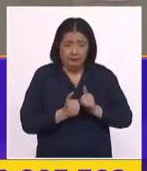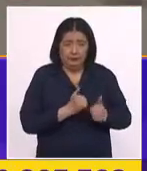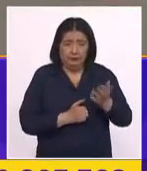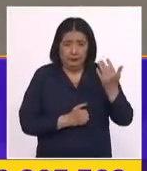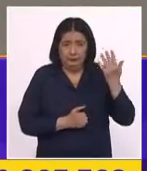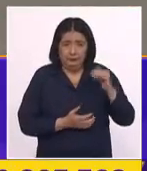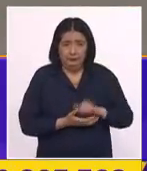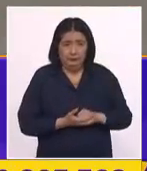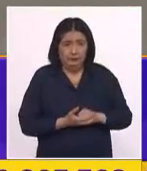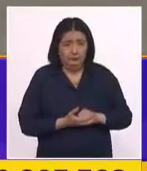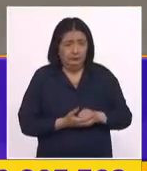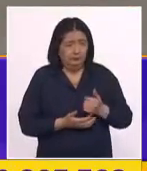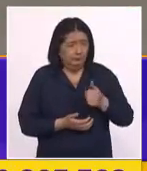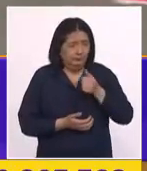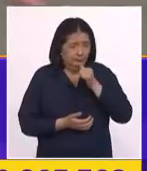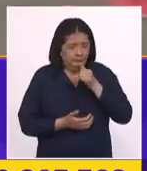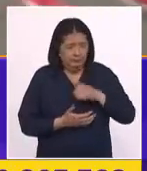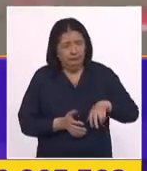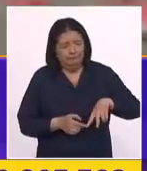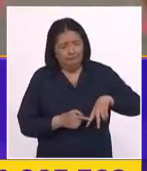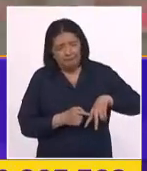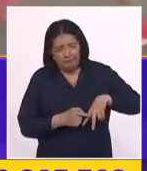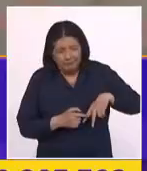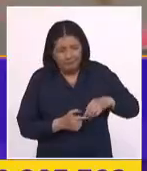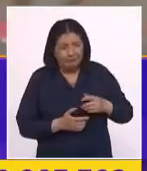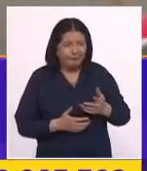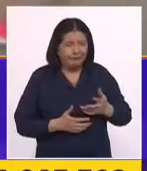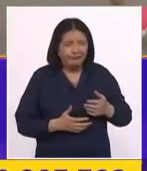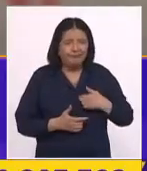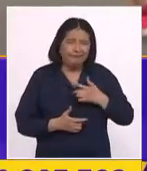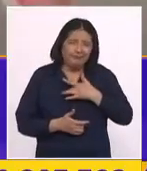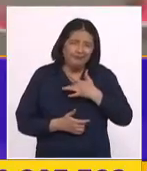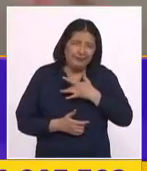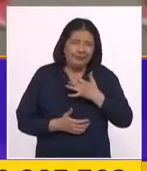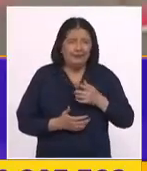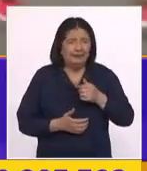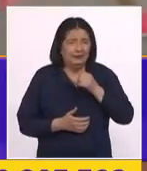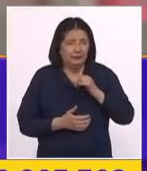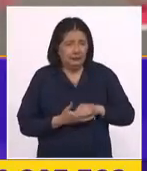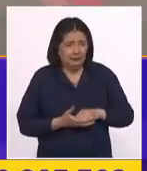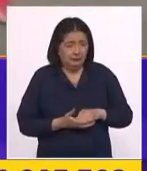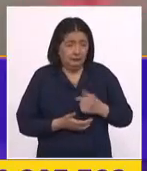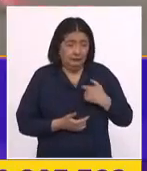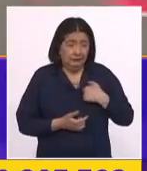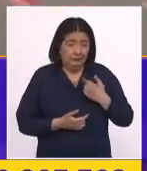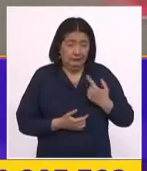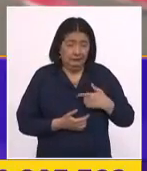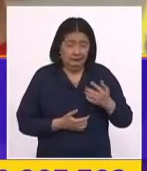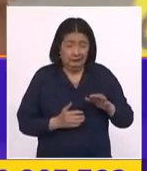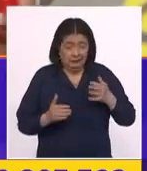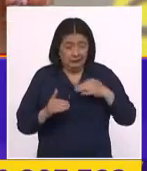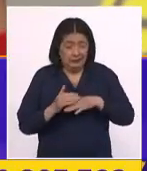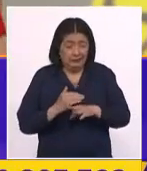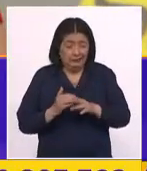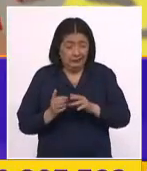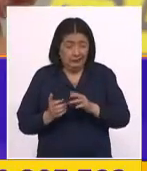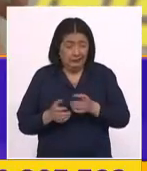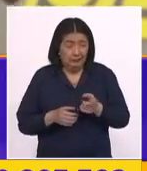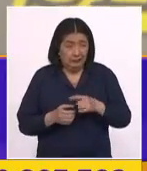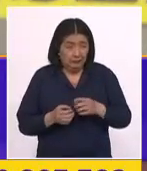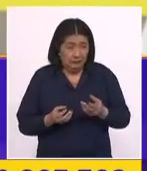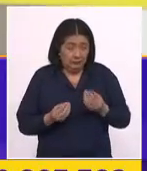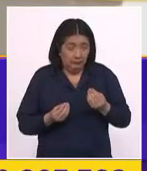¿no? Y me dolían los cuádriceps, o sea, sentía un poco de dolores. Y yo decía, si estoy entrando así, no sé cómo